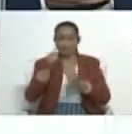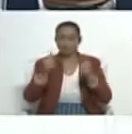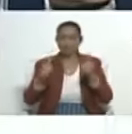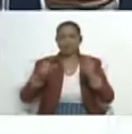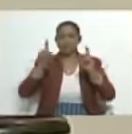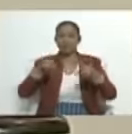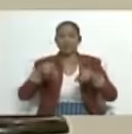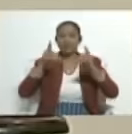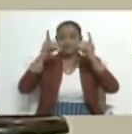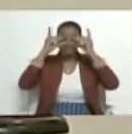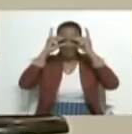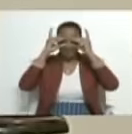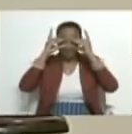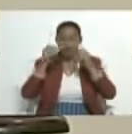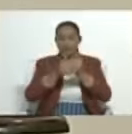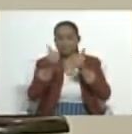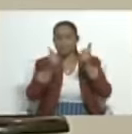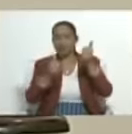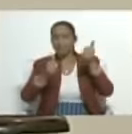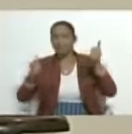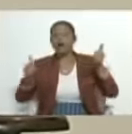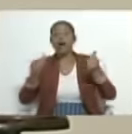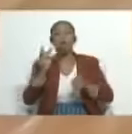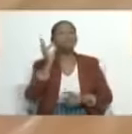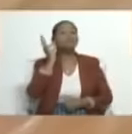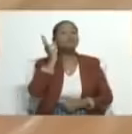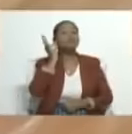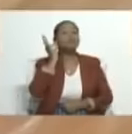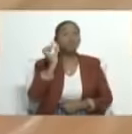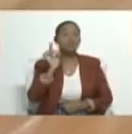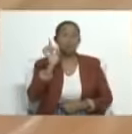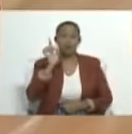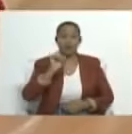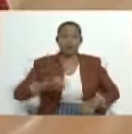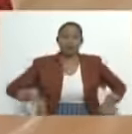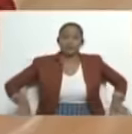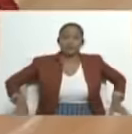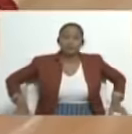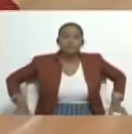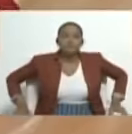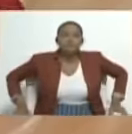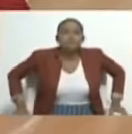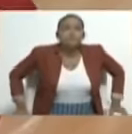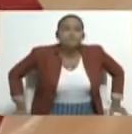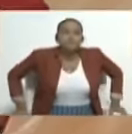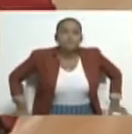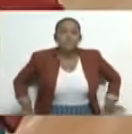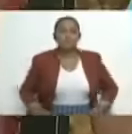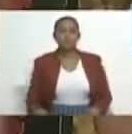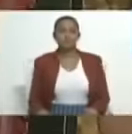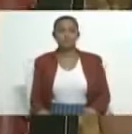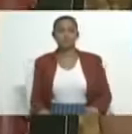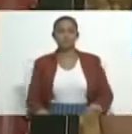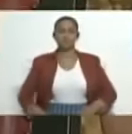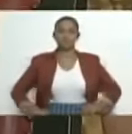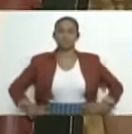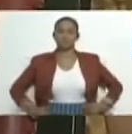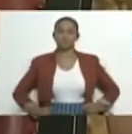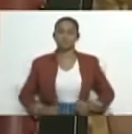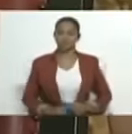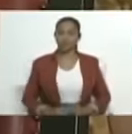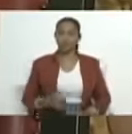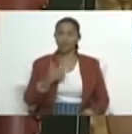vicepresidenta, doctora Delcy Rodríguez, a quien, como ella lo dijo, ¿no? Yo soy una